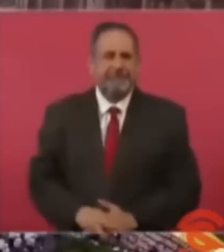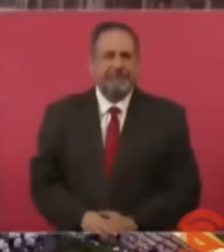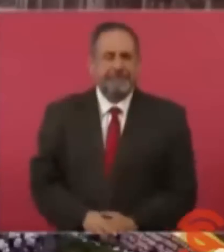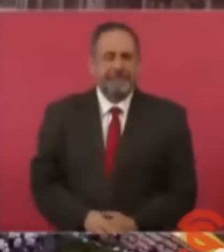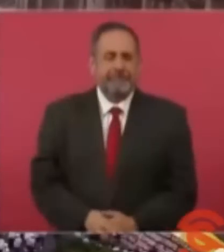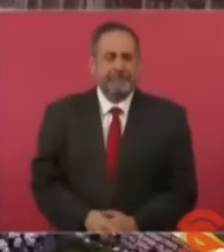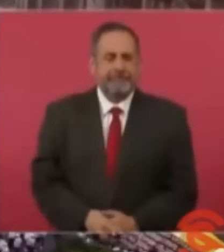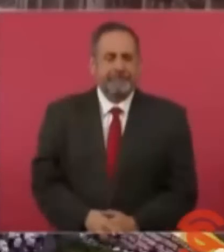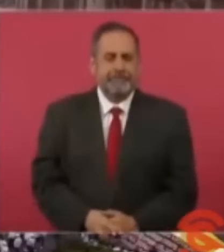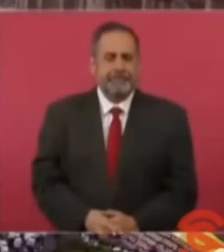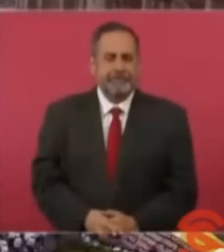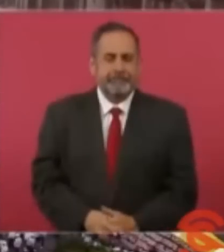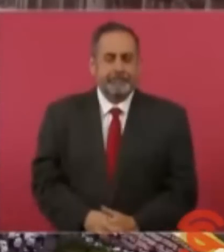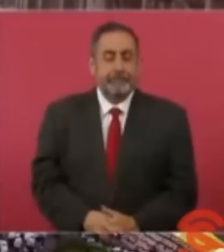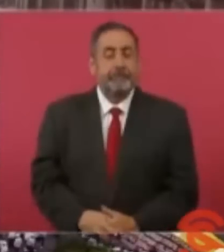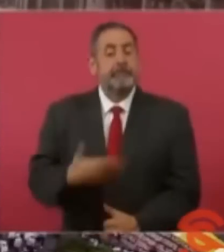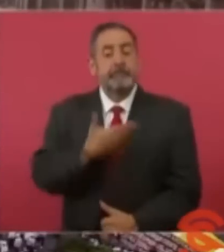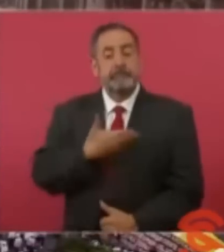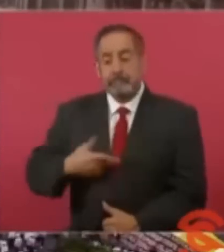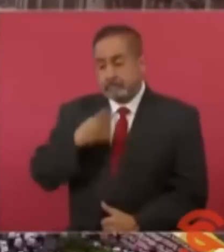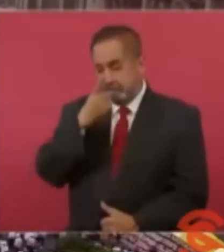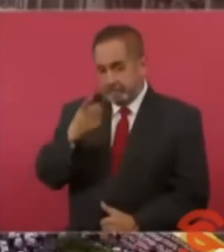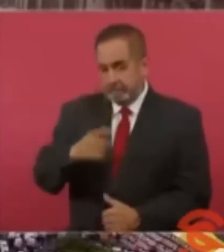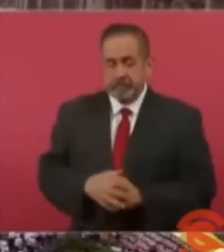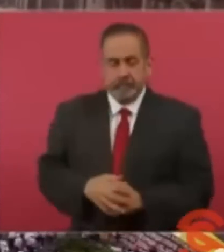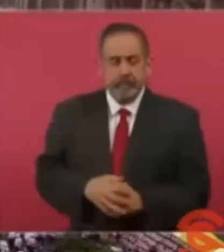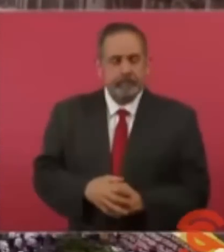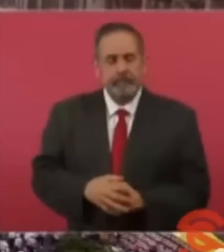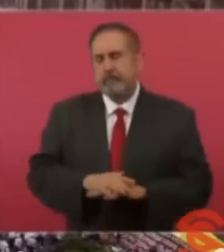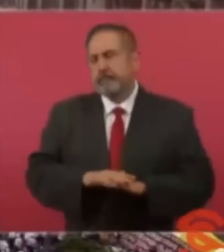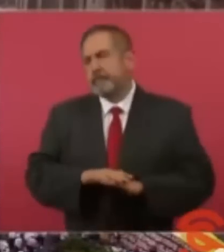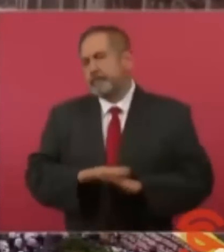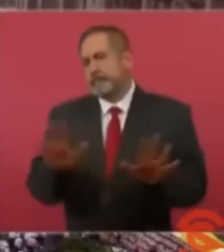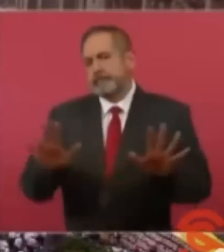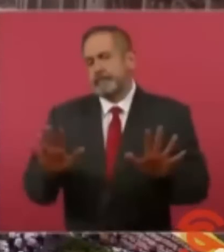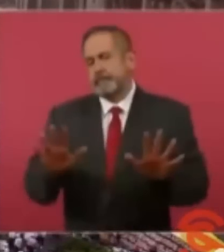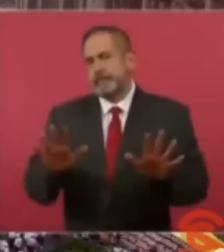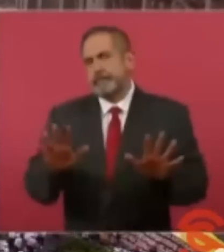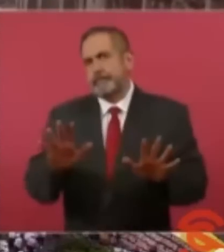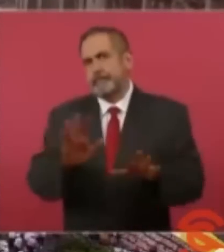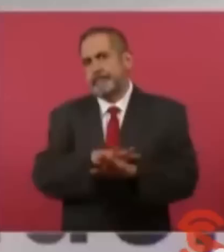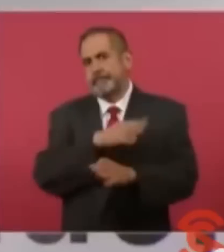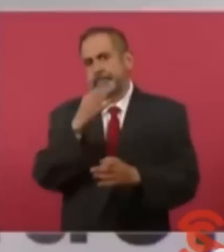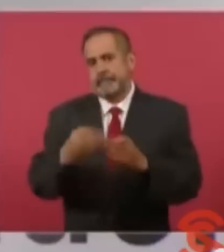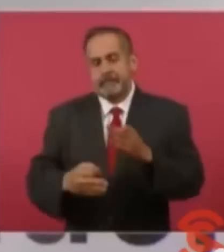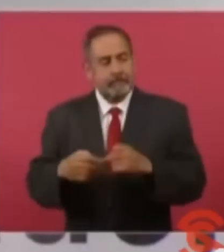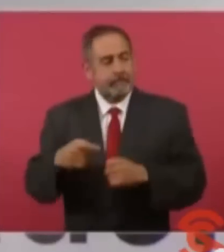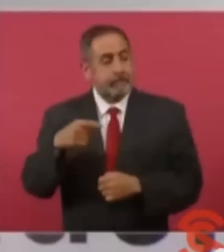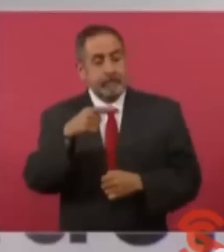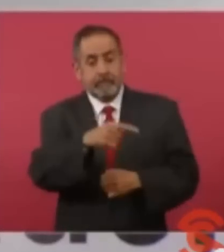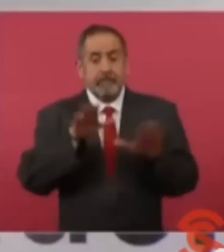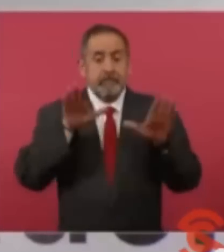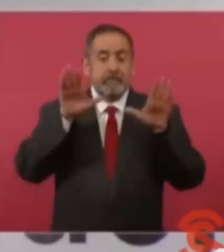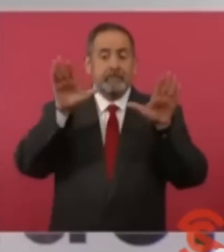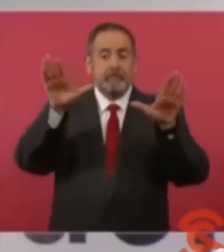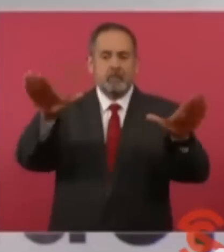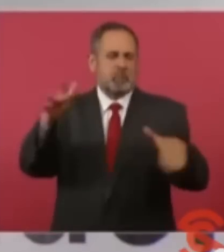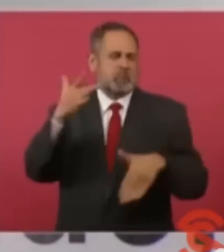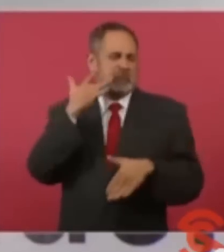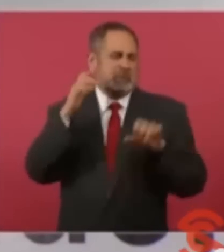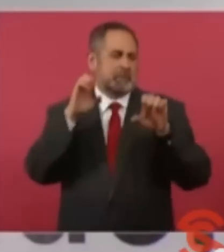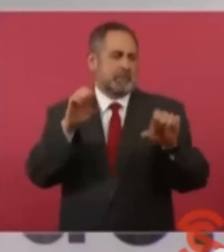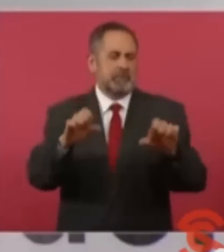Ya se vendió, por fin, el ostentoso avión presidencial